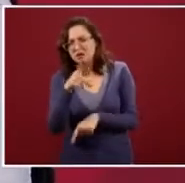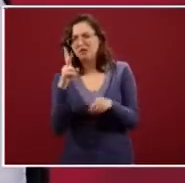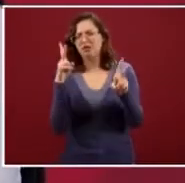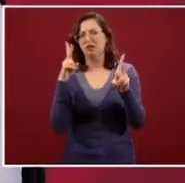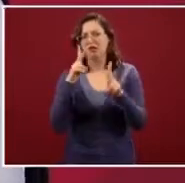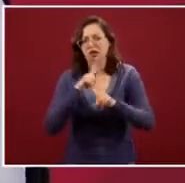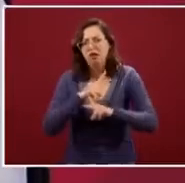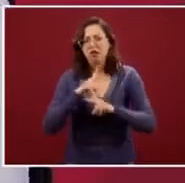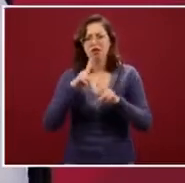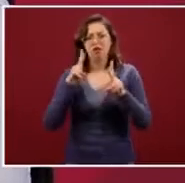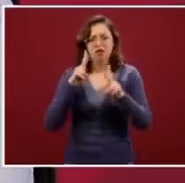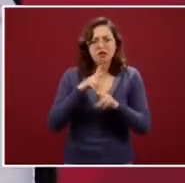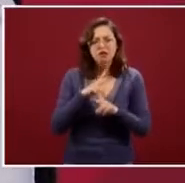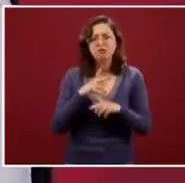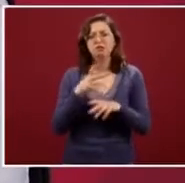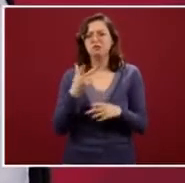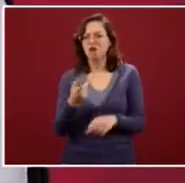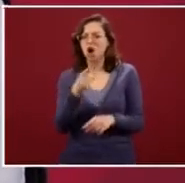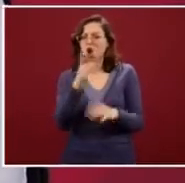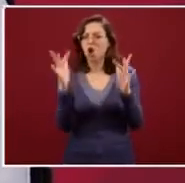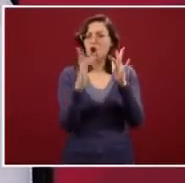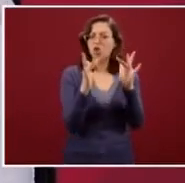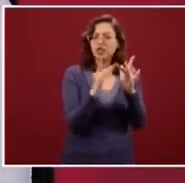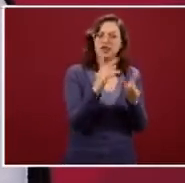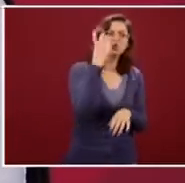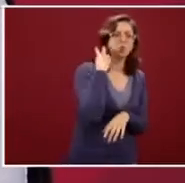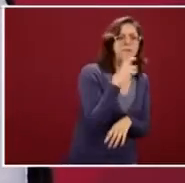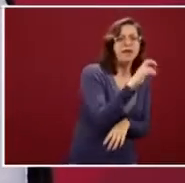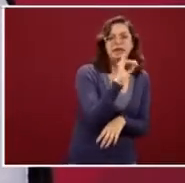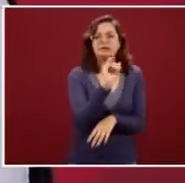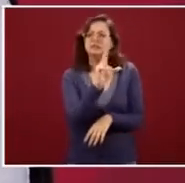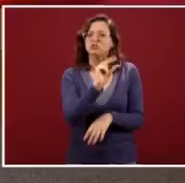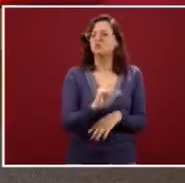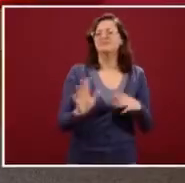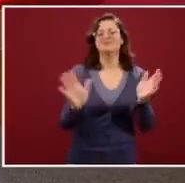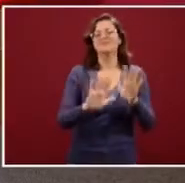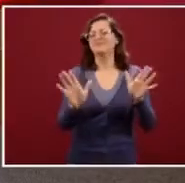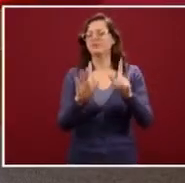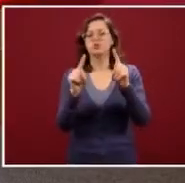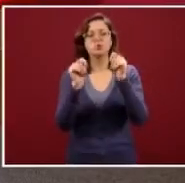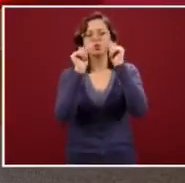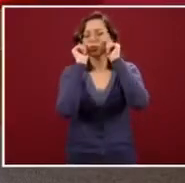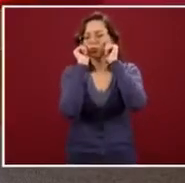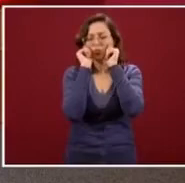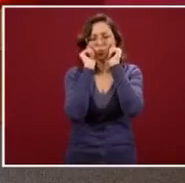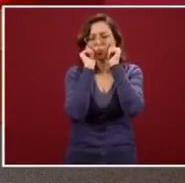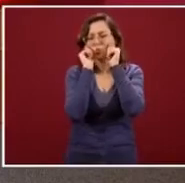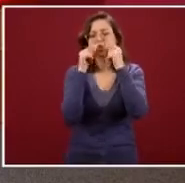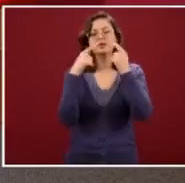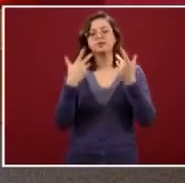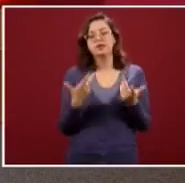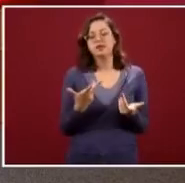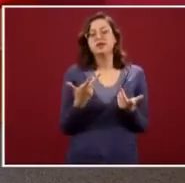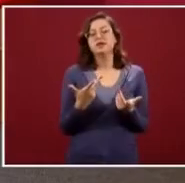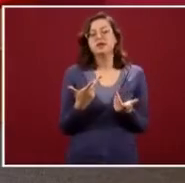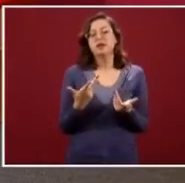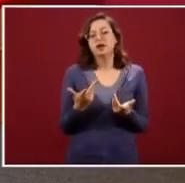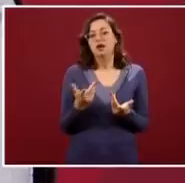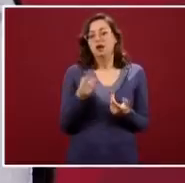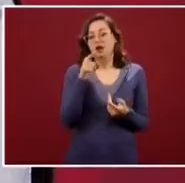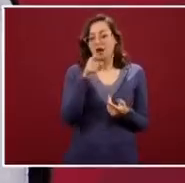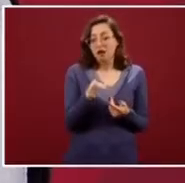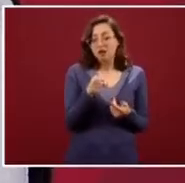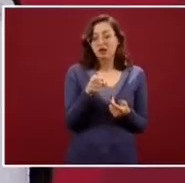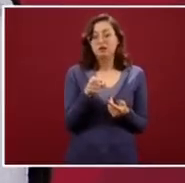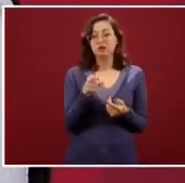ya no importa si tuvieron o no el antecedente de viaje, no necesariamente, aunque se siga operando, si tuvieron